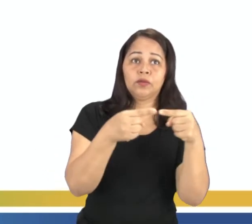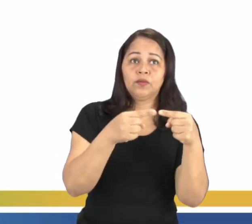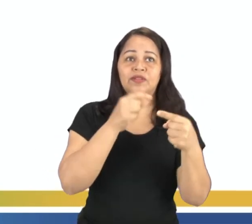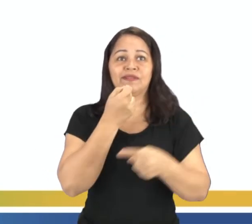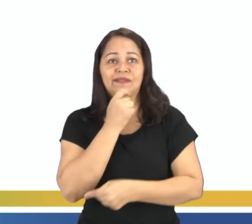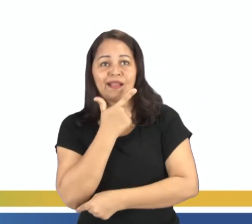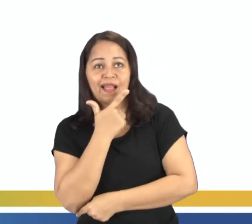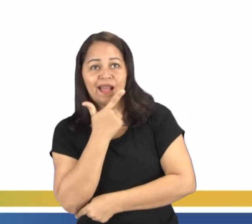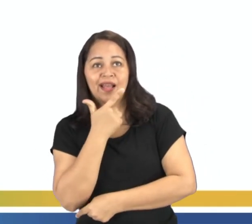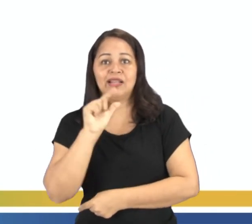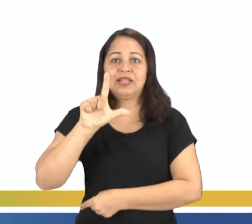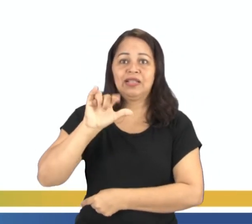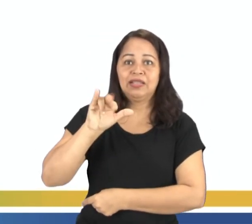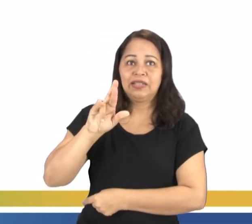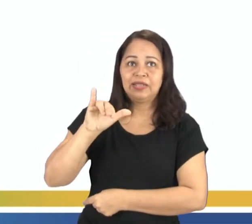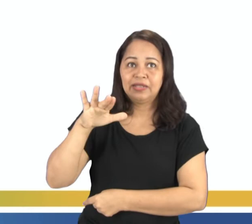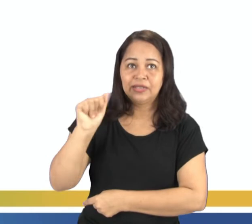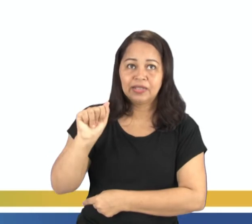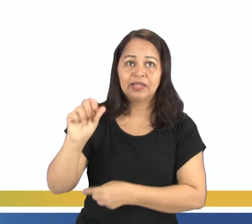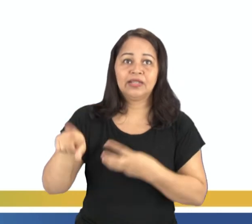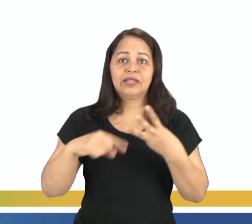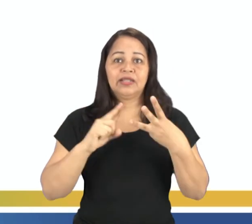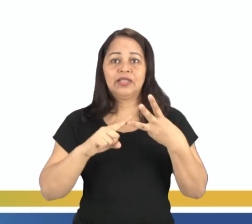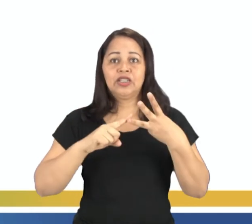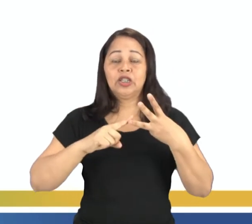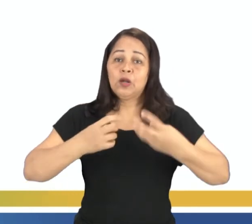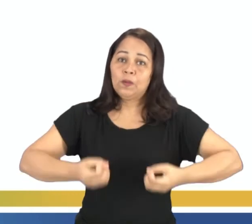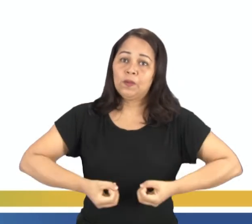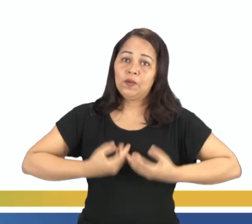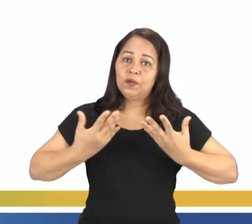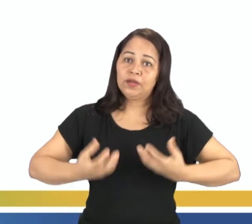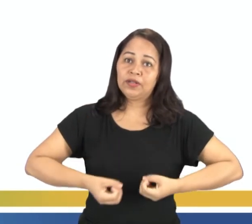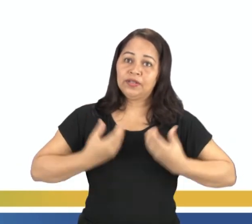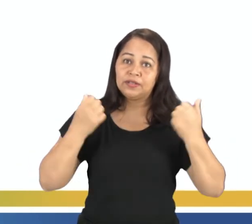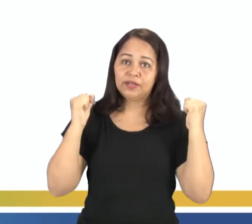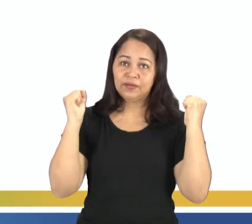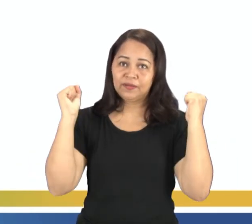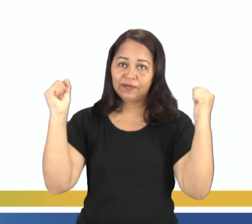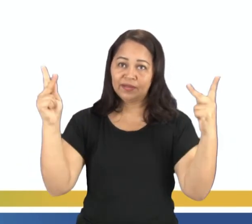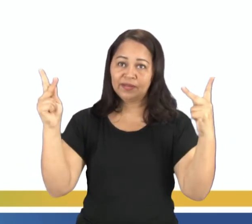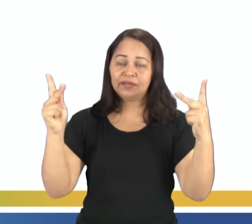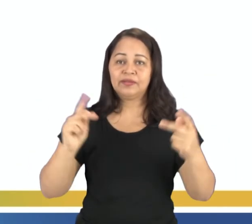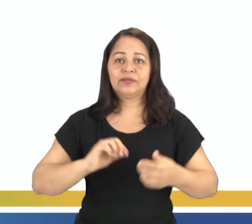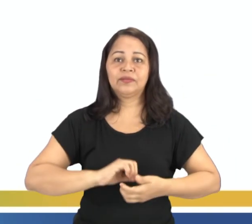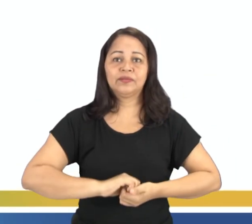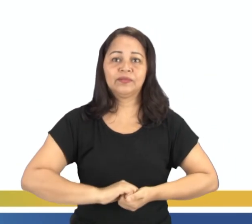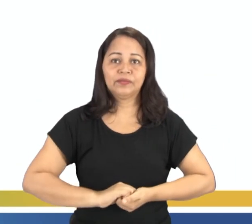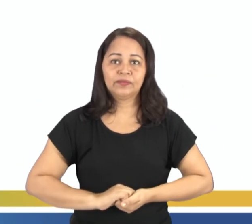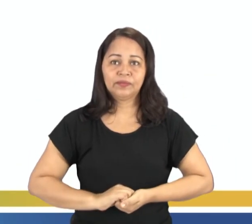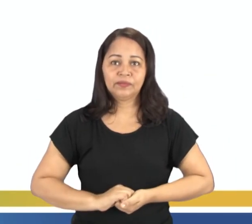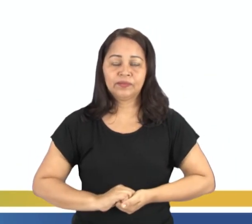humorística, crônica lírica e crônica poética. Ok?